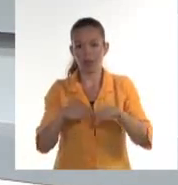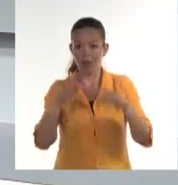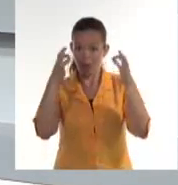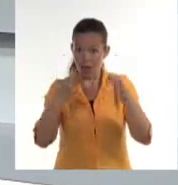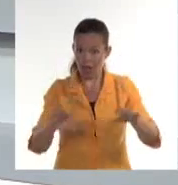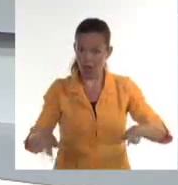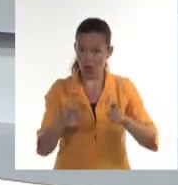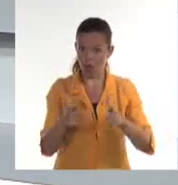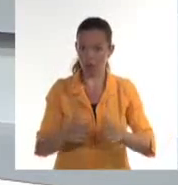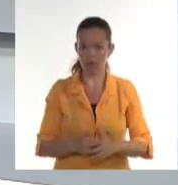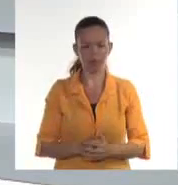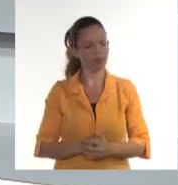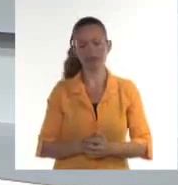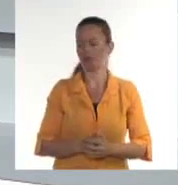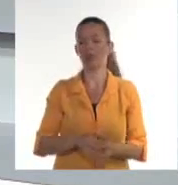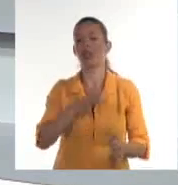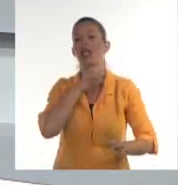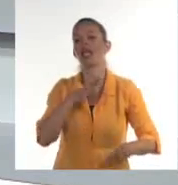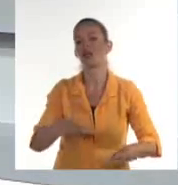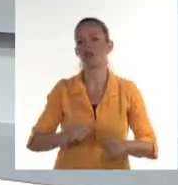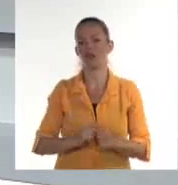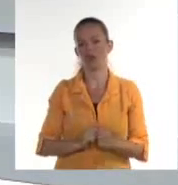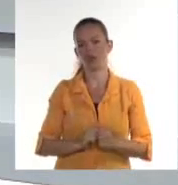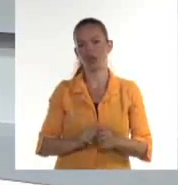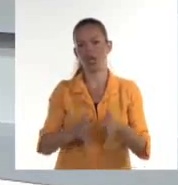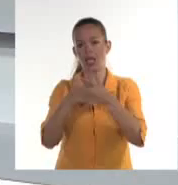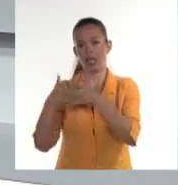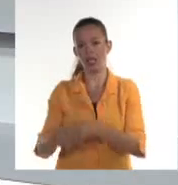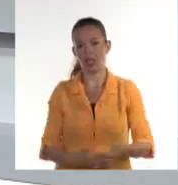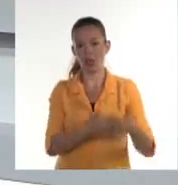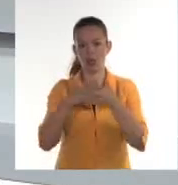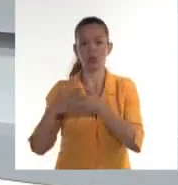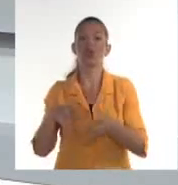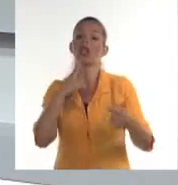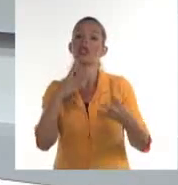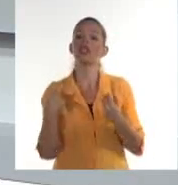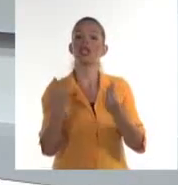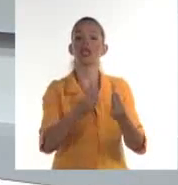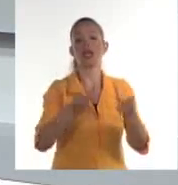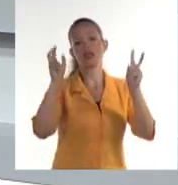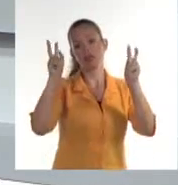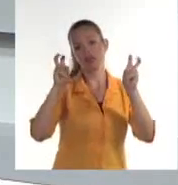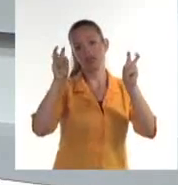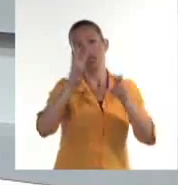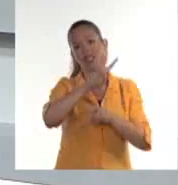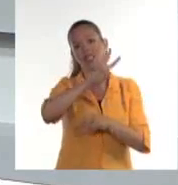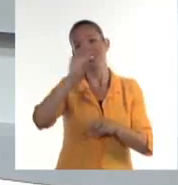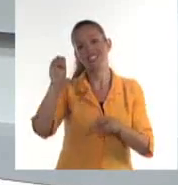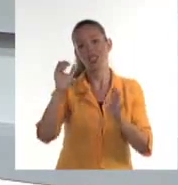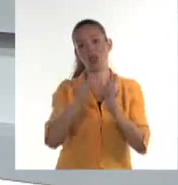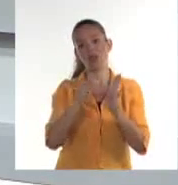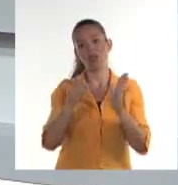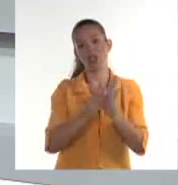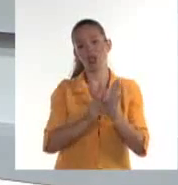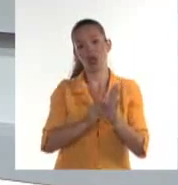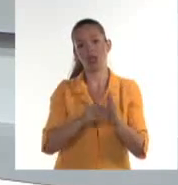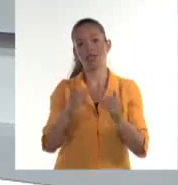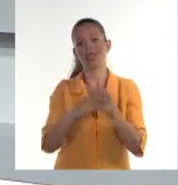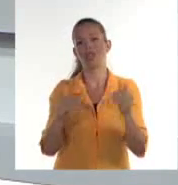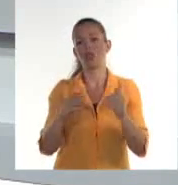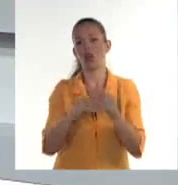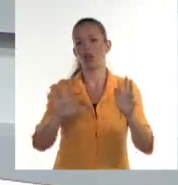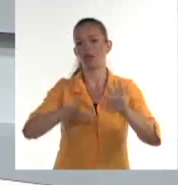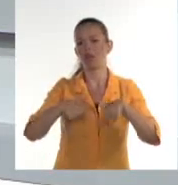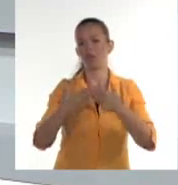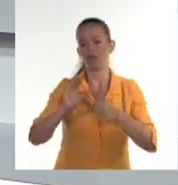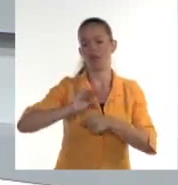Estados Unidos se comprometió ahora a dar $300 millones para apoyar los policías extranjeros que vengan a poner orden y poco más